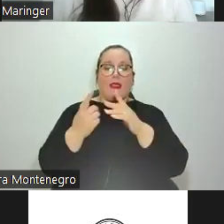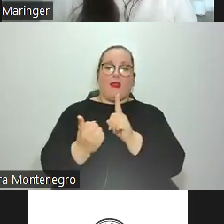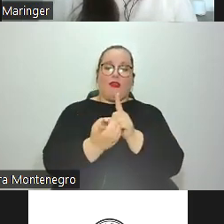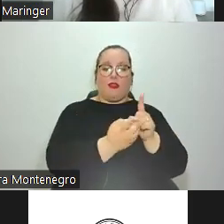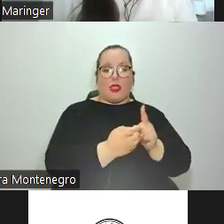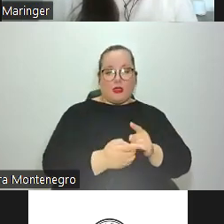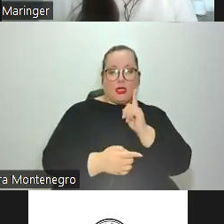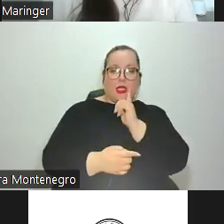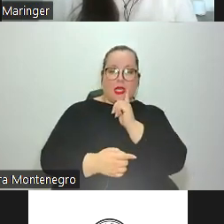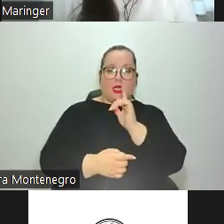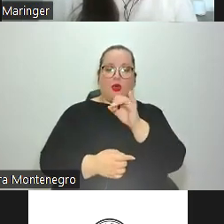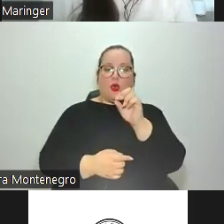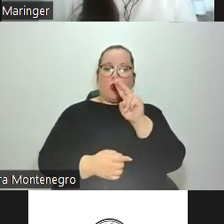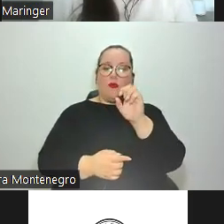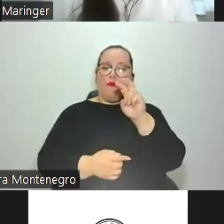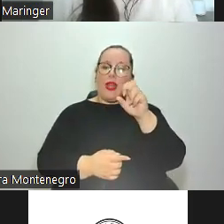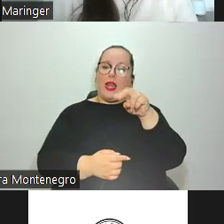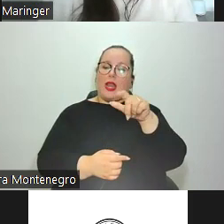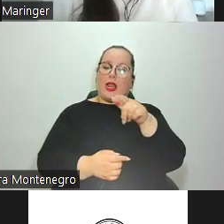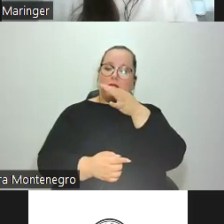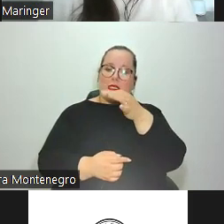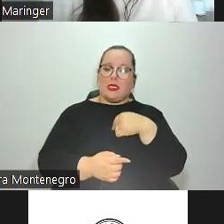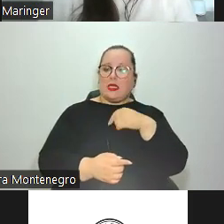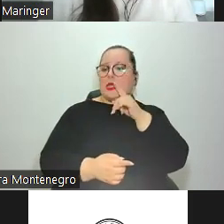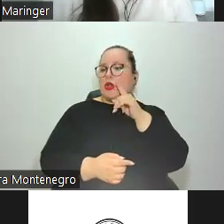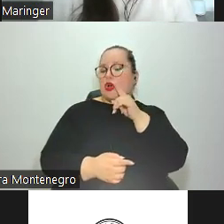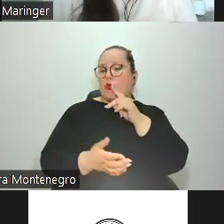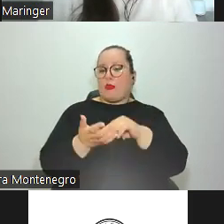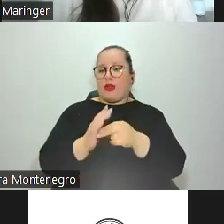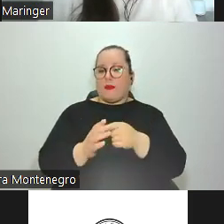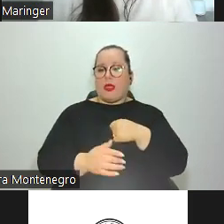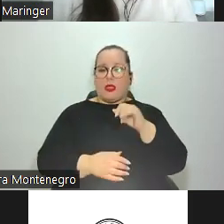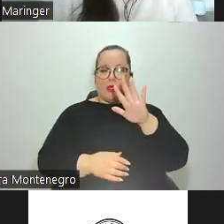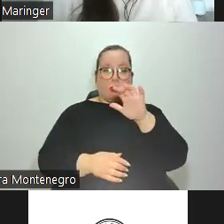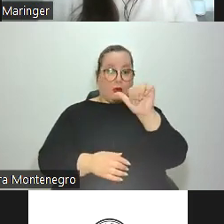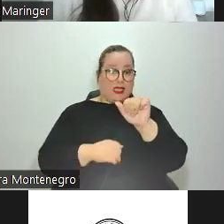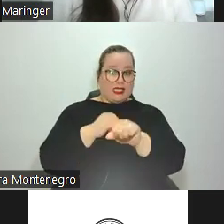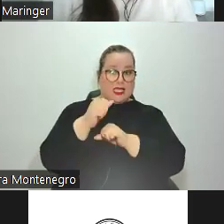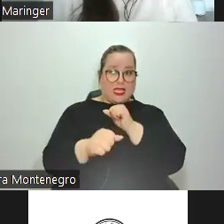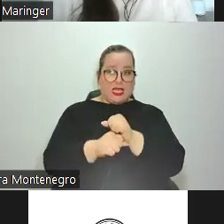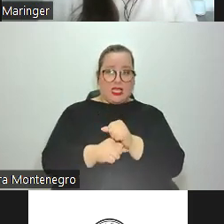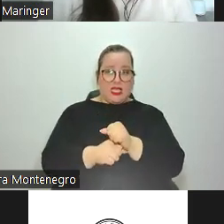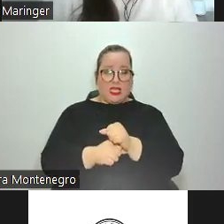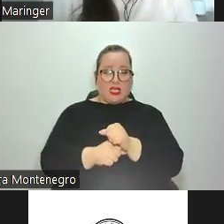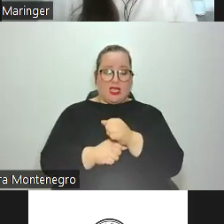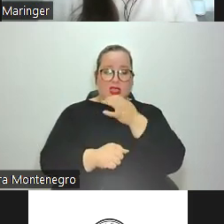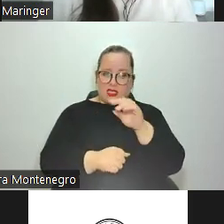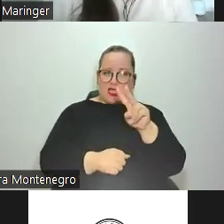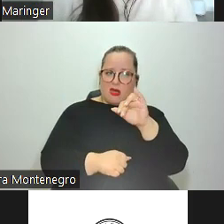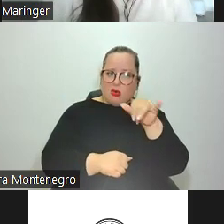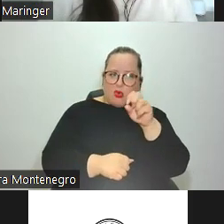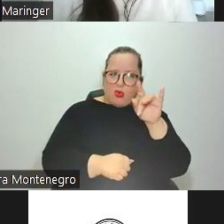Y Juvenal, mira lo que nos dice. Yo tengo problemas con la edad, 56. juvenil, no veas la edad como un